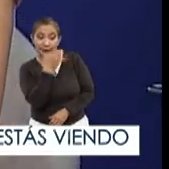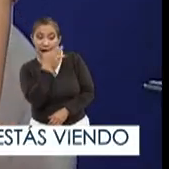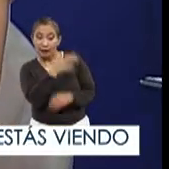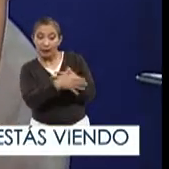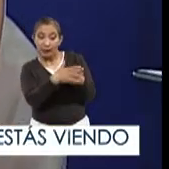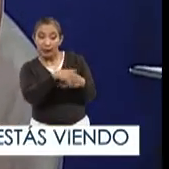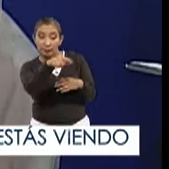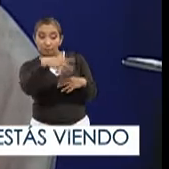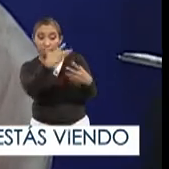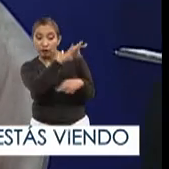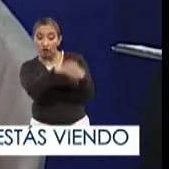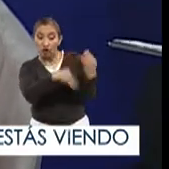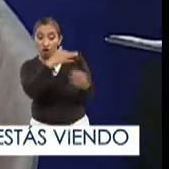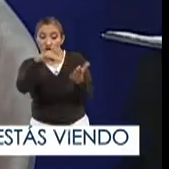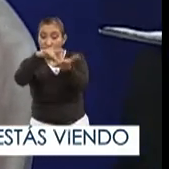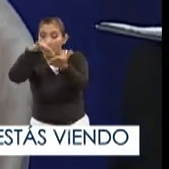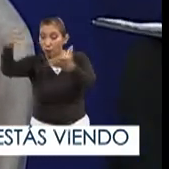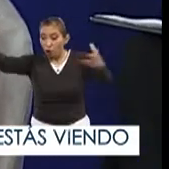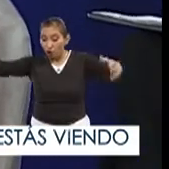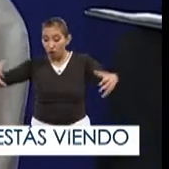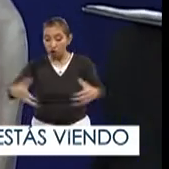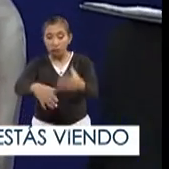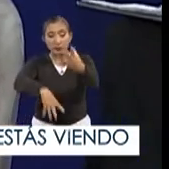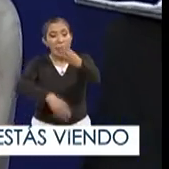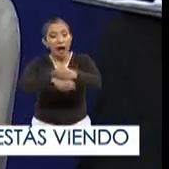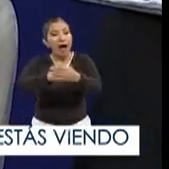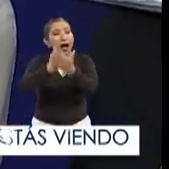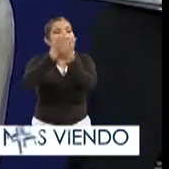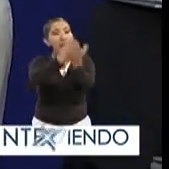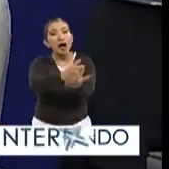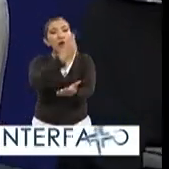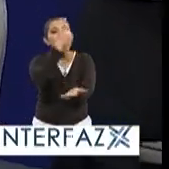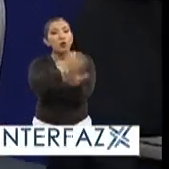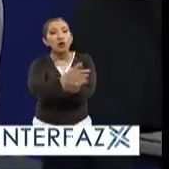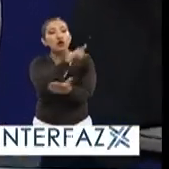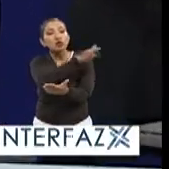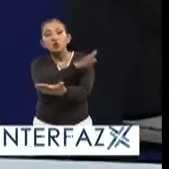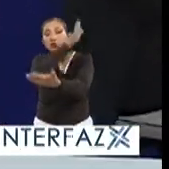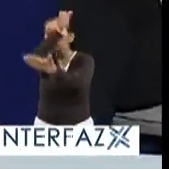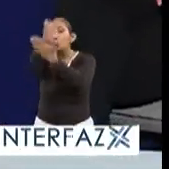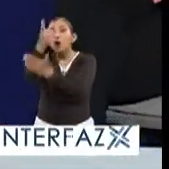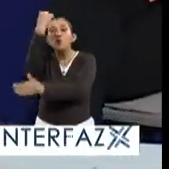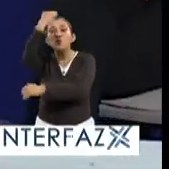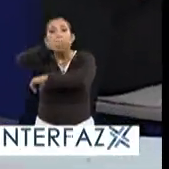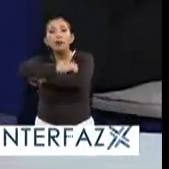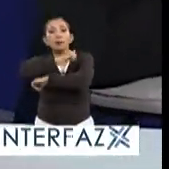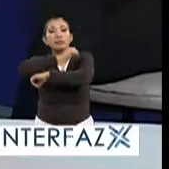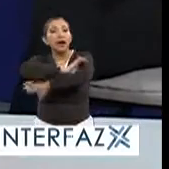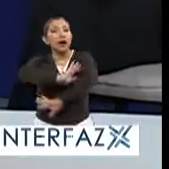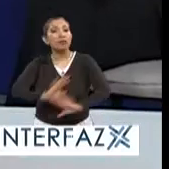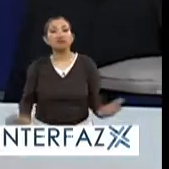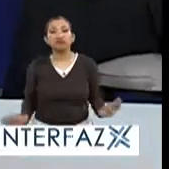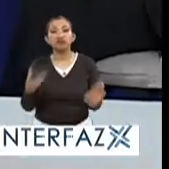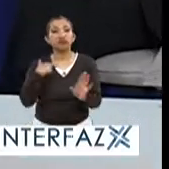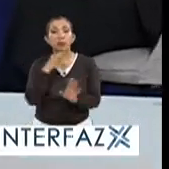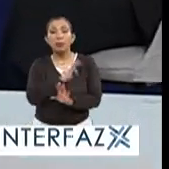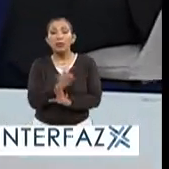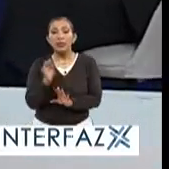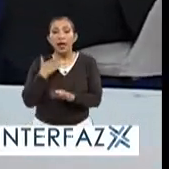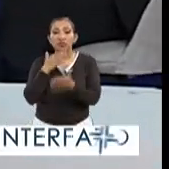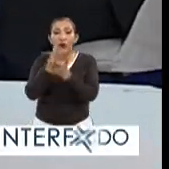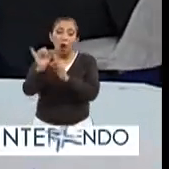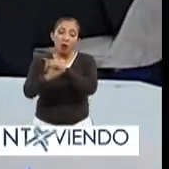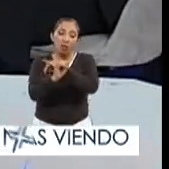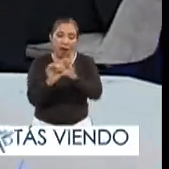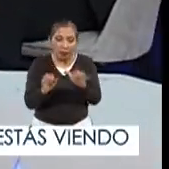se tenían que juntar todos los apoyos para ser complementarios, en donde solamente tuvieras que acceder a una sola ventanilla, que puede ser física o